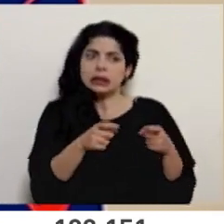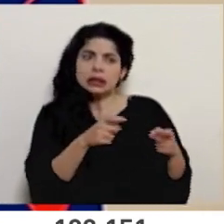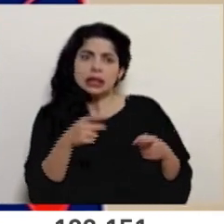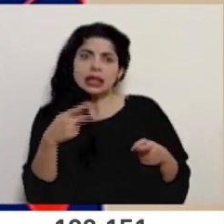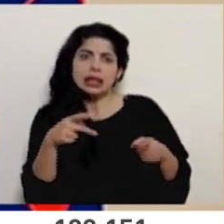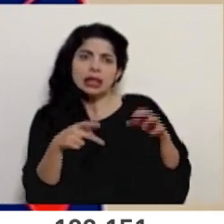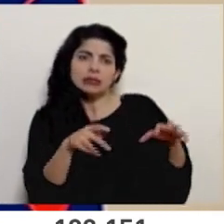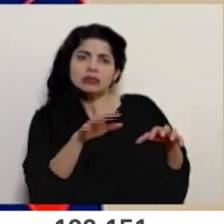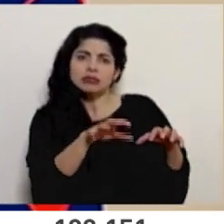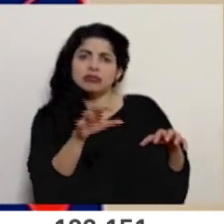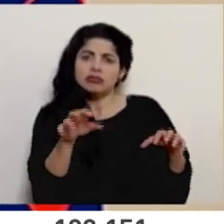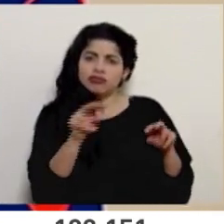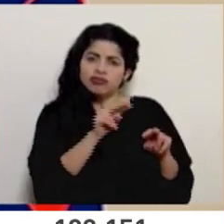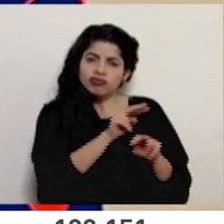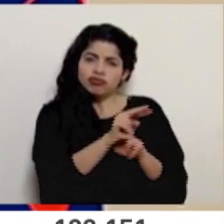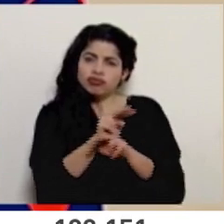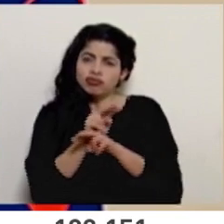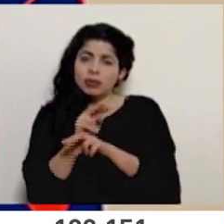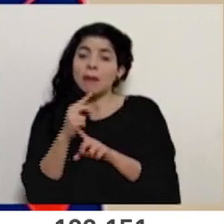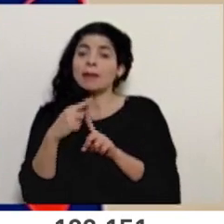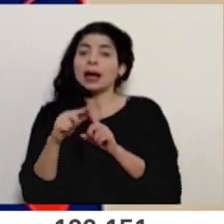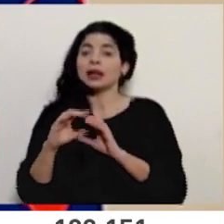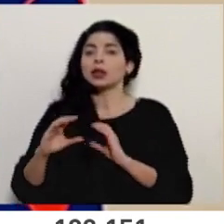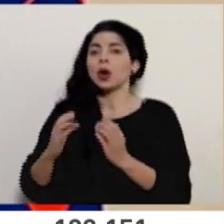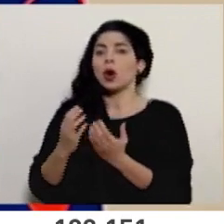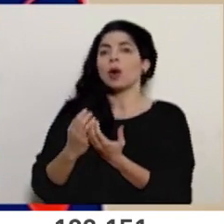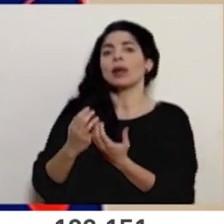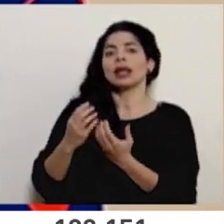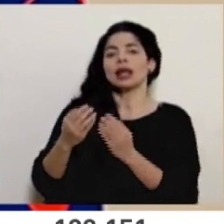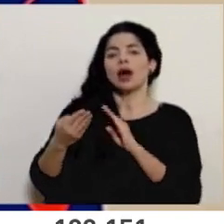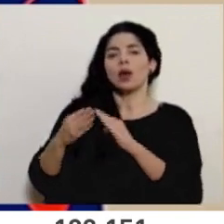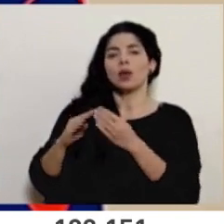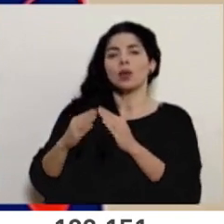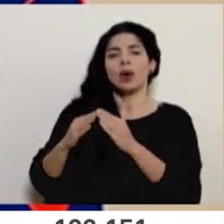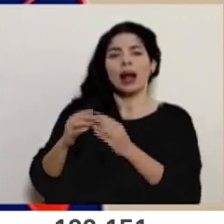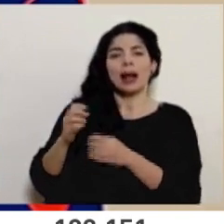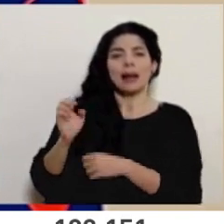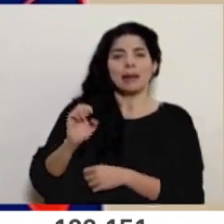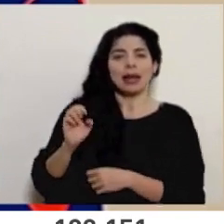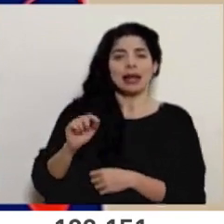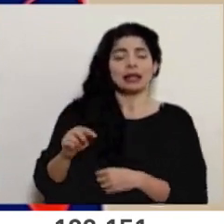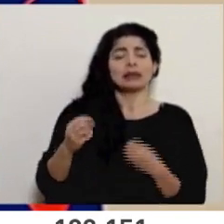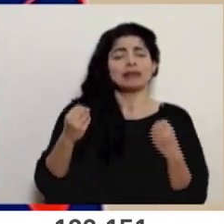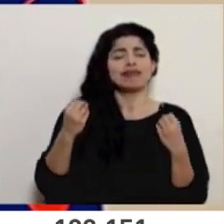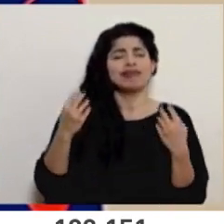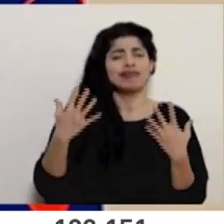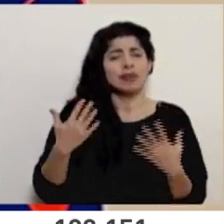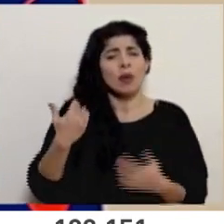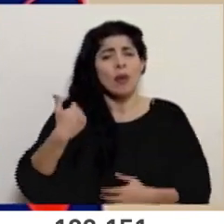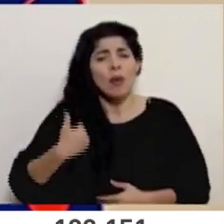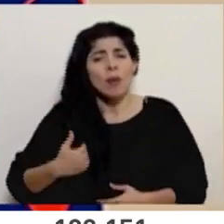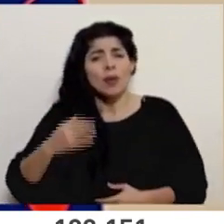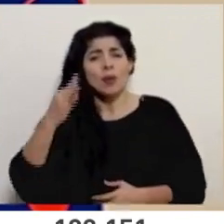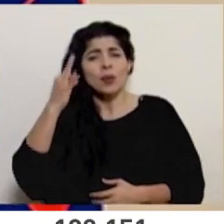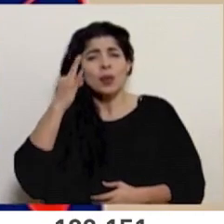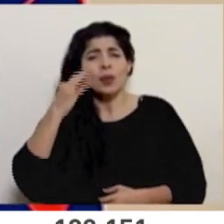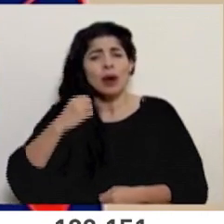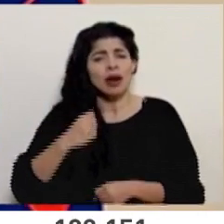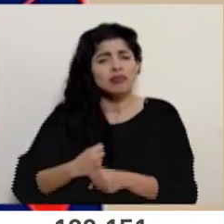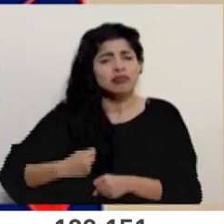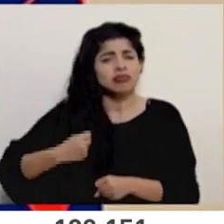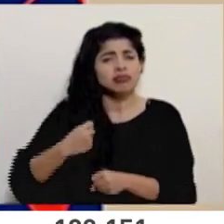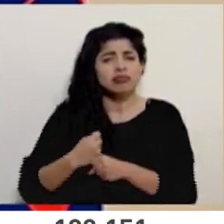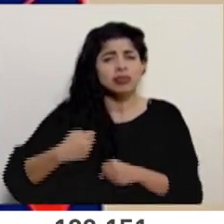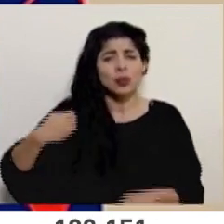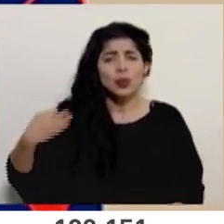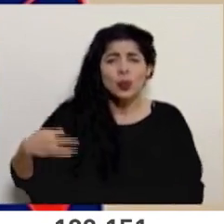los territorios y los comités comunales de emergencia. Cientos de mujeres y hombres que trabajan todos los